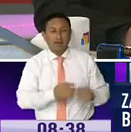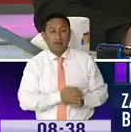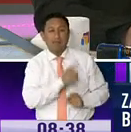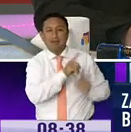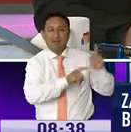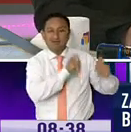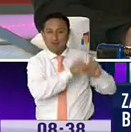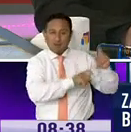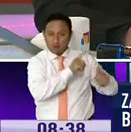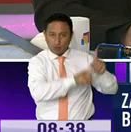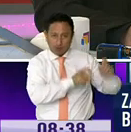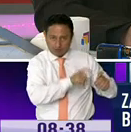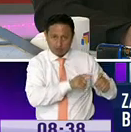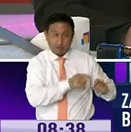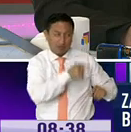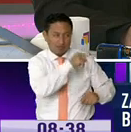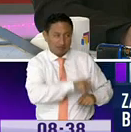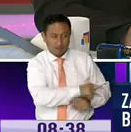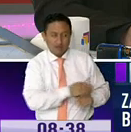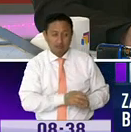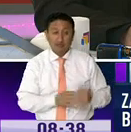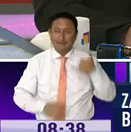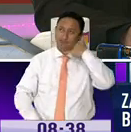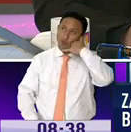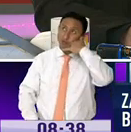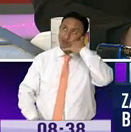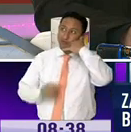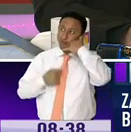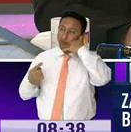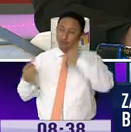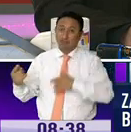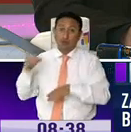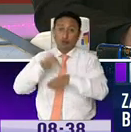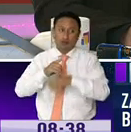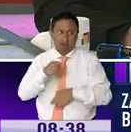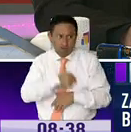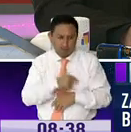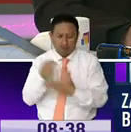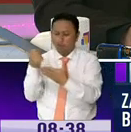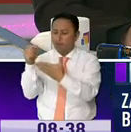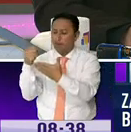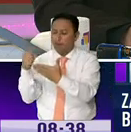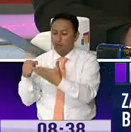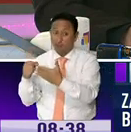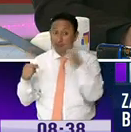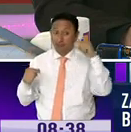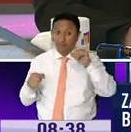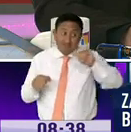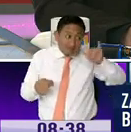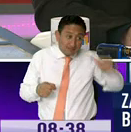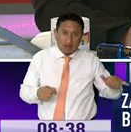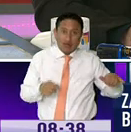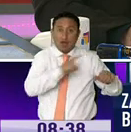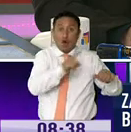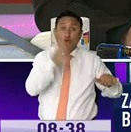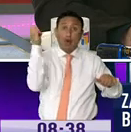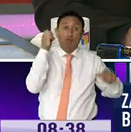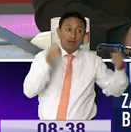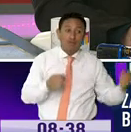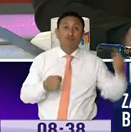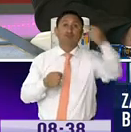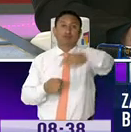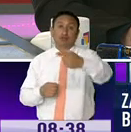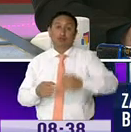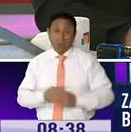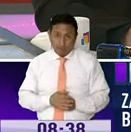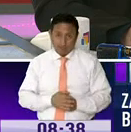evalúa, en este caso, a la paciente, y el médico determina si ese paciente requiere o el traslado de una ambulancia o requiere exámenes